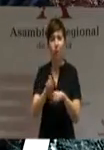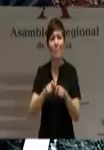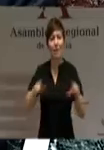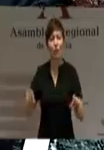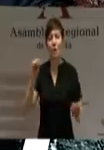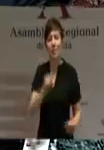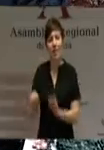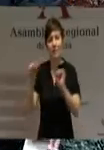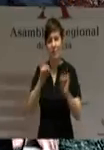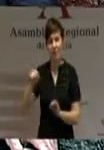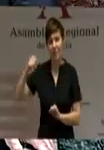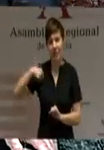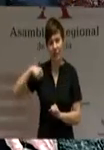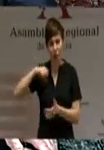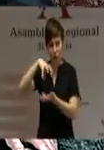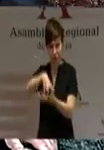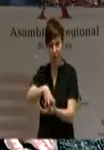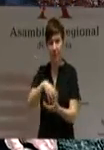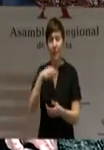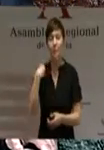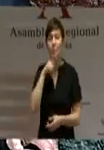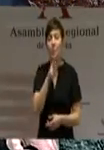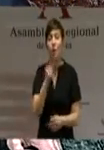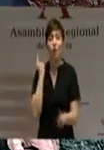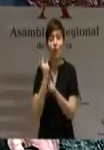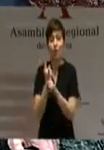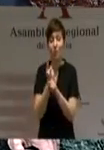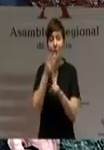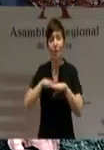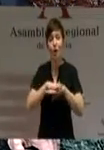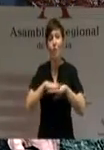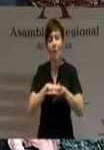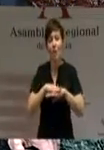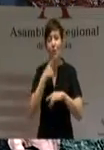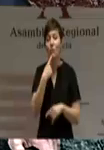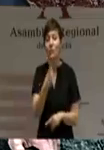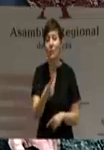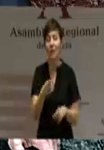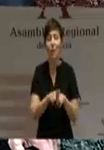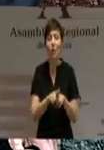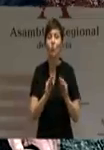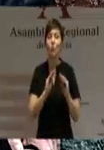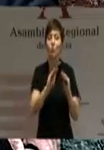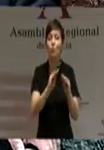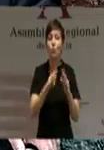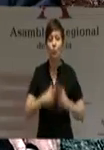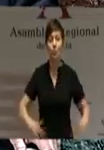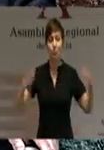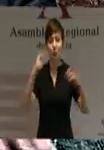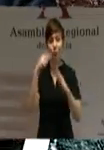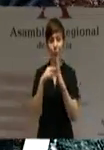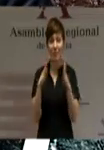Rosell, contra lo que declaró el Gobierno de esta región, contra el pronunciamiento expreso de esta Cámara en